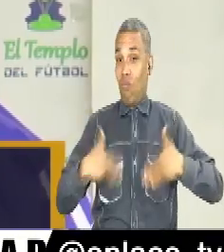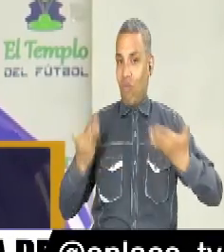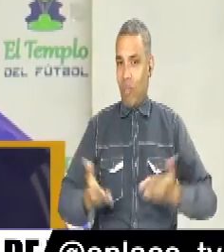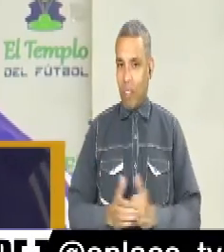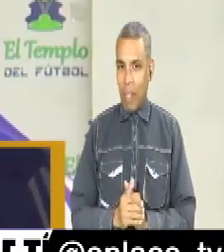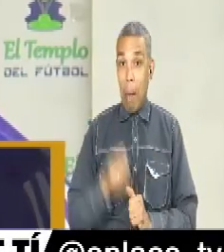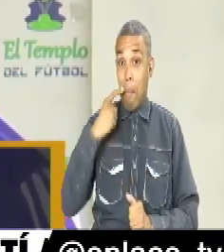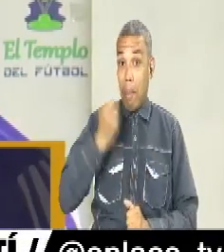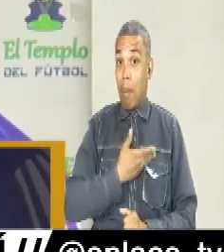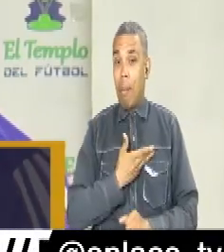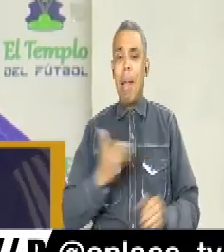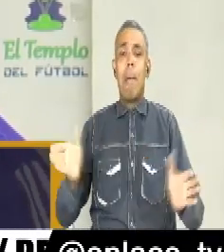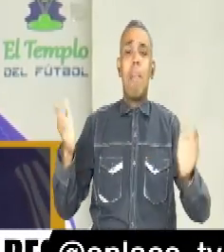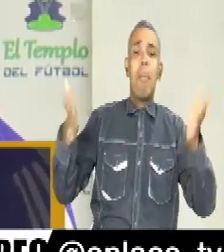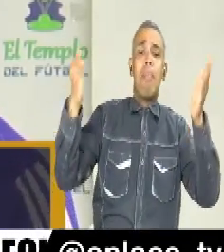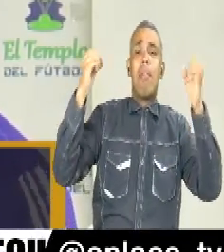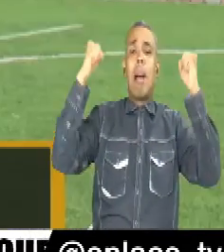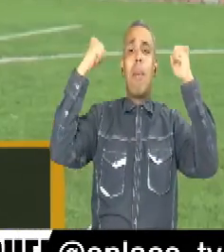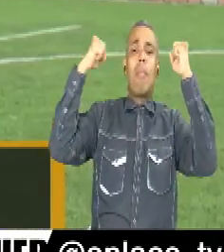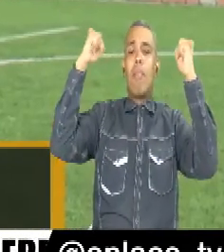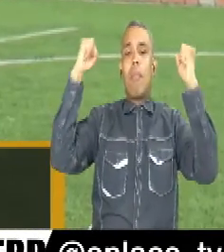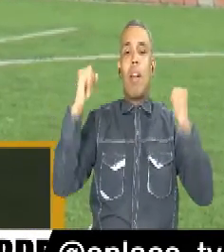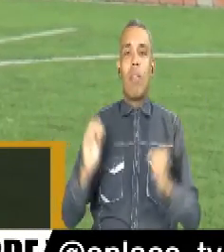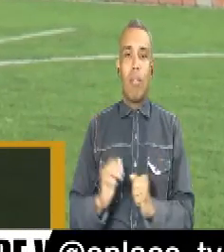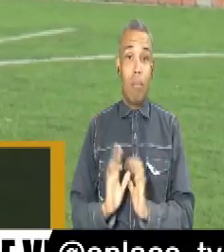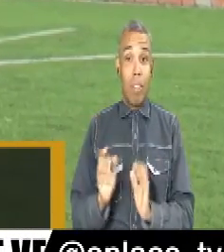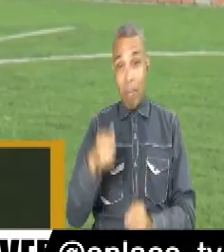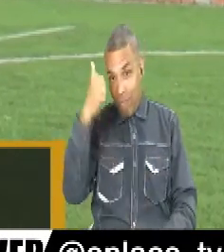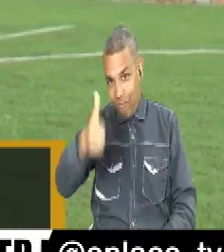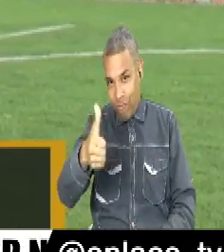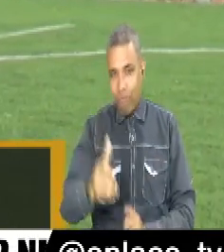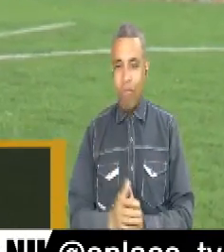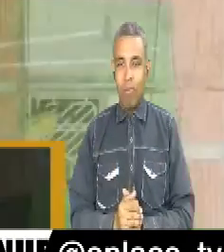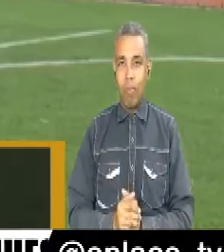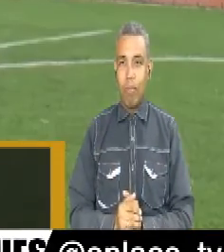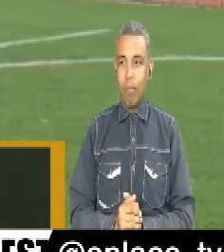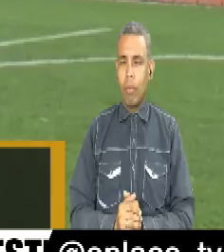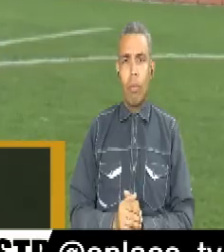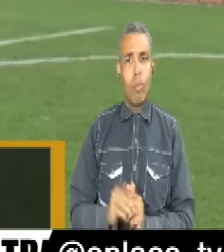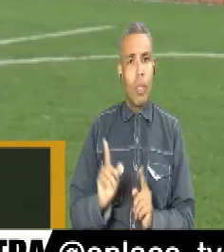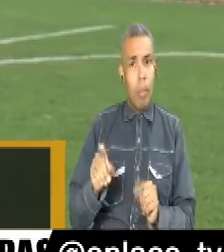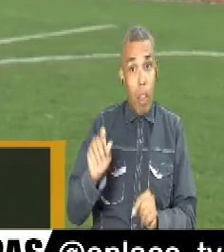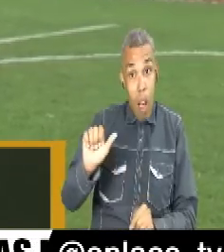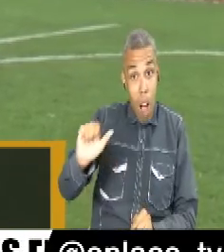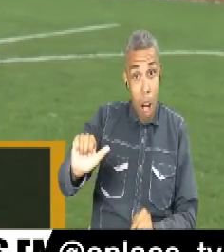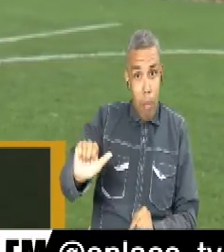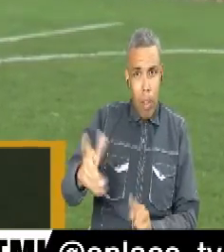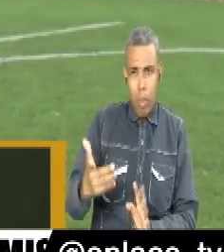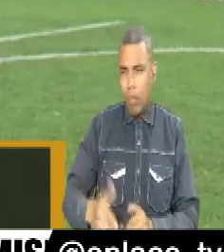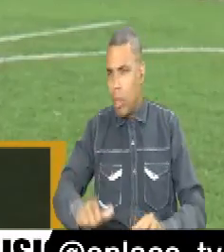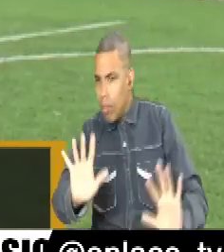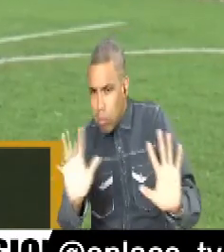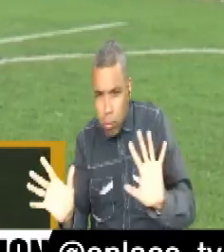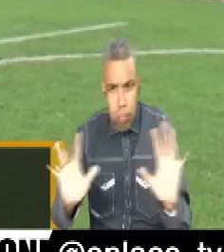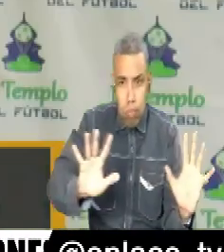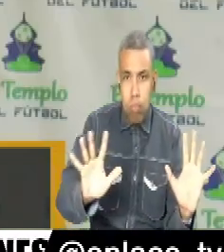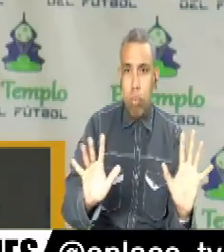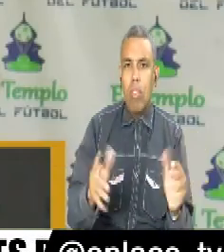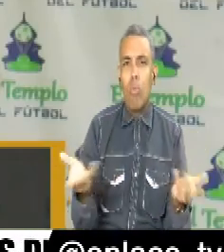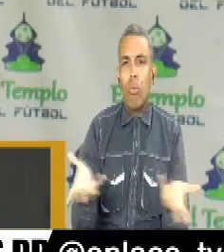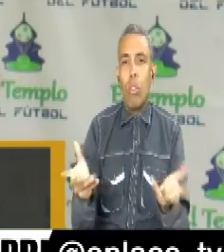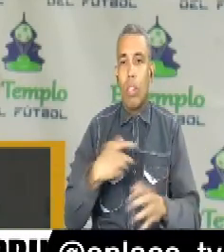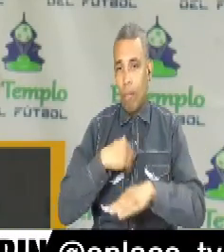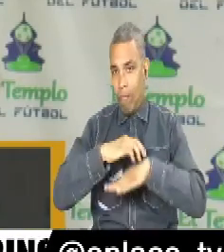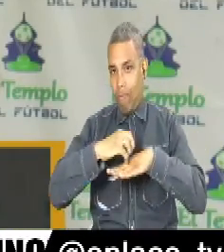los papás apoyándolos y sufriendo con los niños en la malla. Se destaca en este certamen la participación de una mujer entre las guardametas. Ella procedente del Tolima.